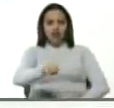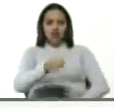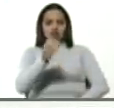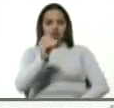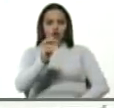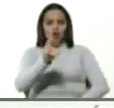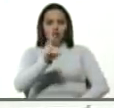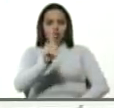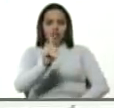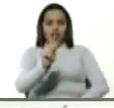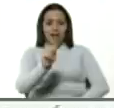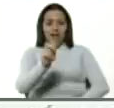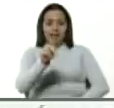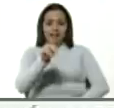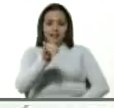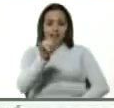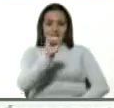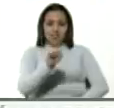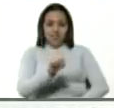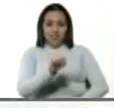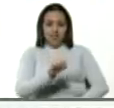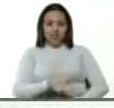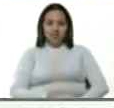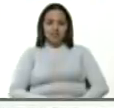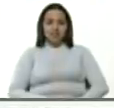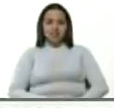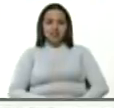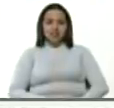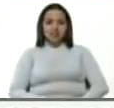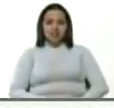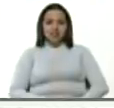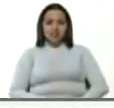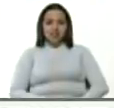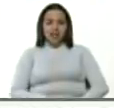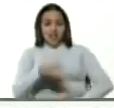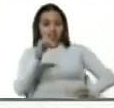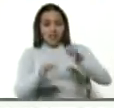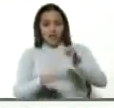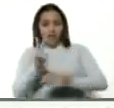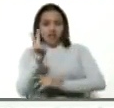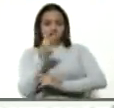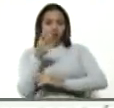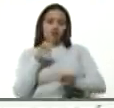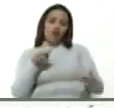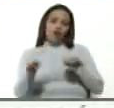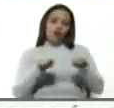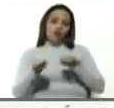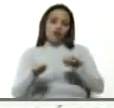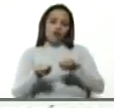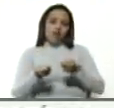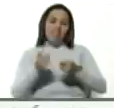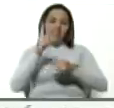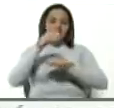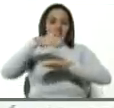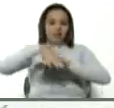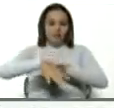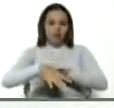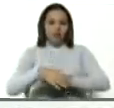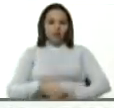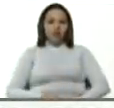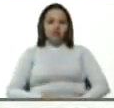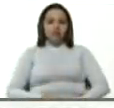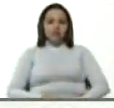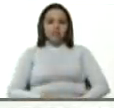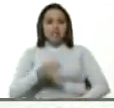Jesús Ratjuan ante el Tribunal Segundo de Control de Delta Macuro, quien fue señalado